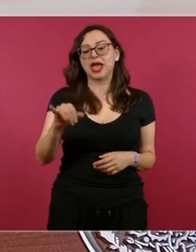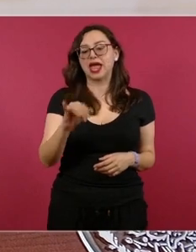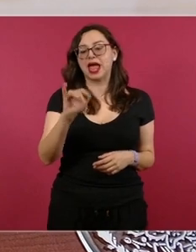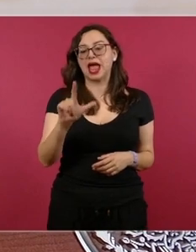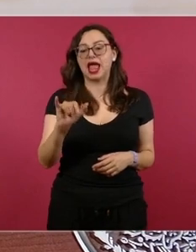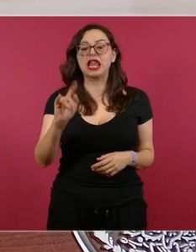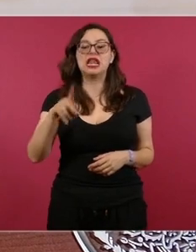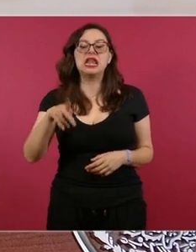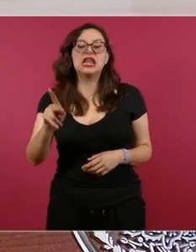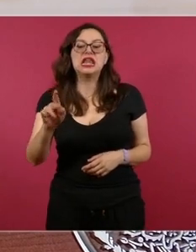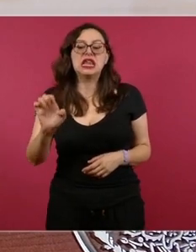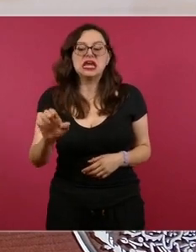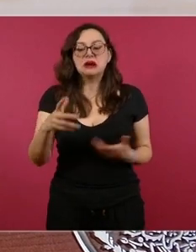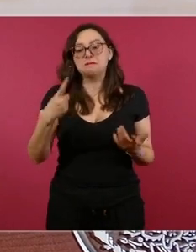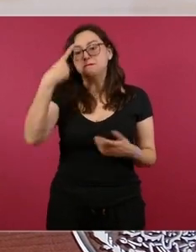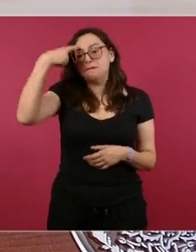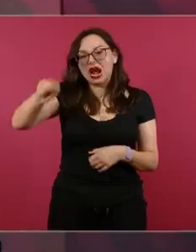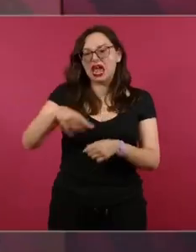Investigaciones,